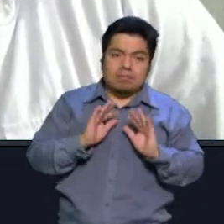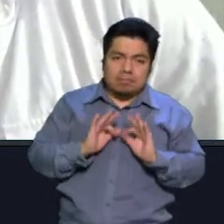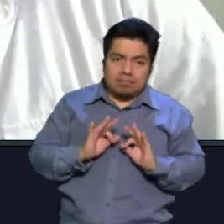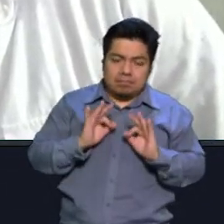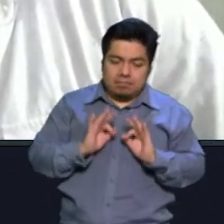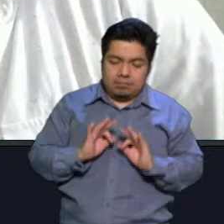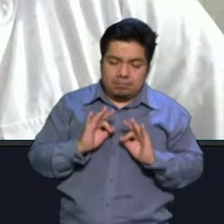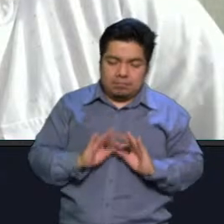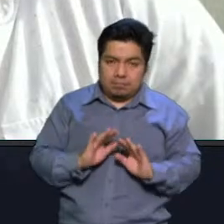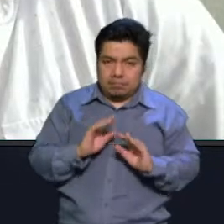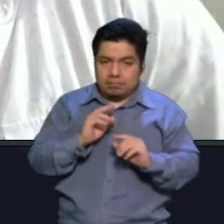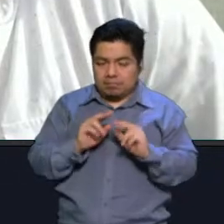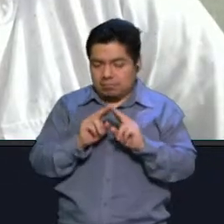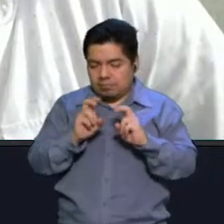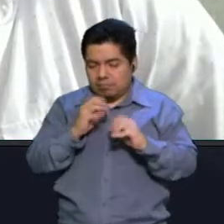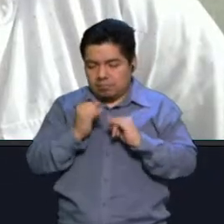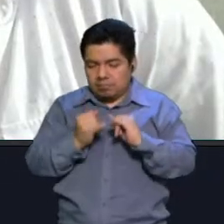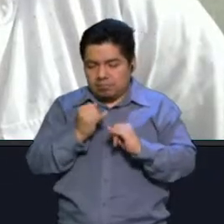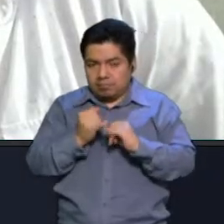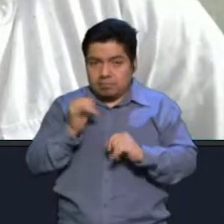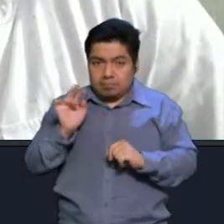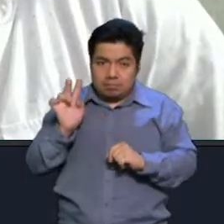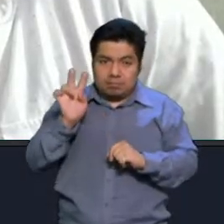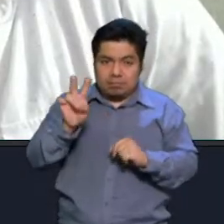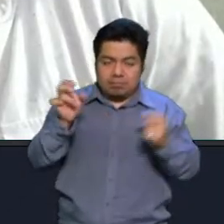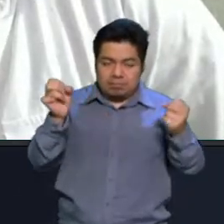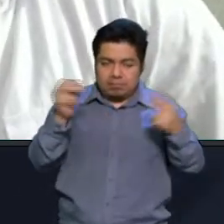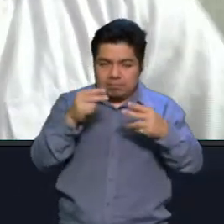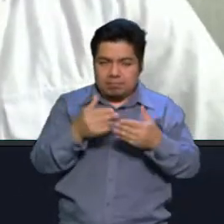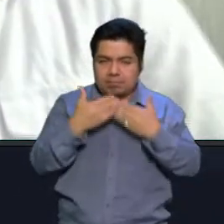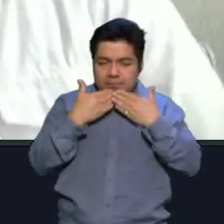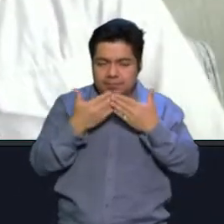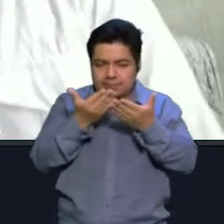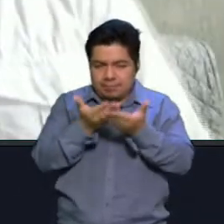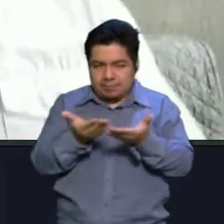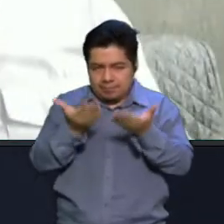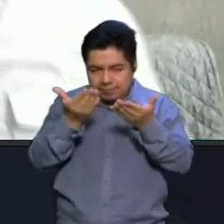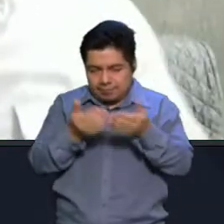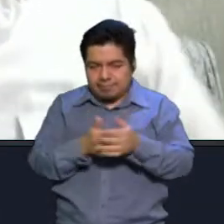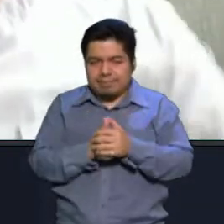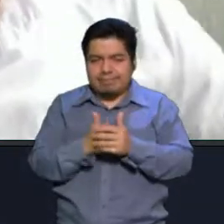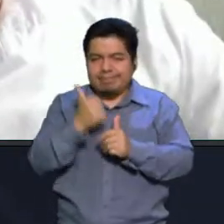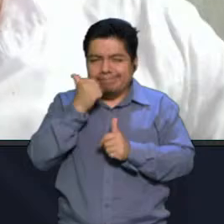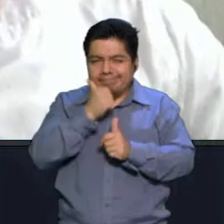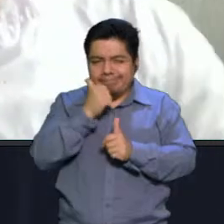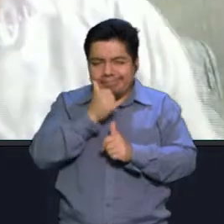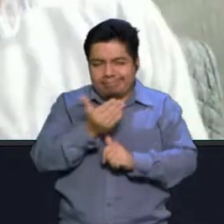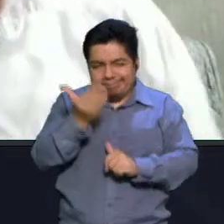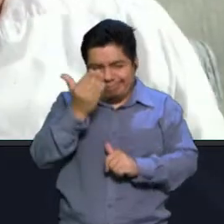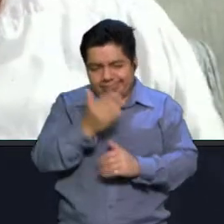calmadas en temas internacionales, nos vemos el próximo viernes. Le agradezco mucho por su tiempo. Siempre a la orden, querido